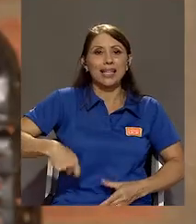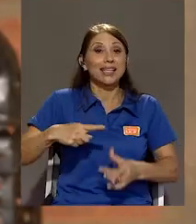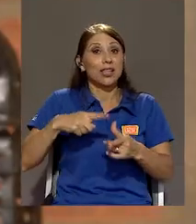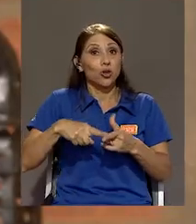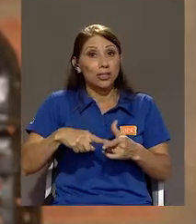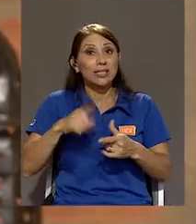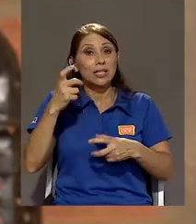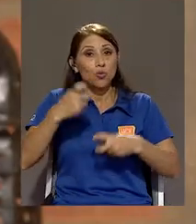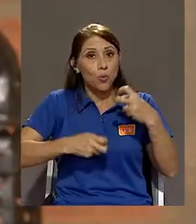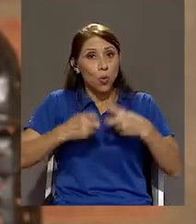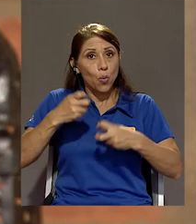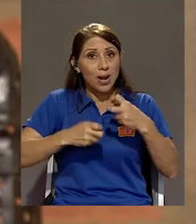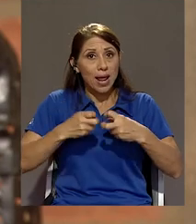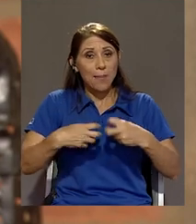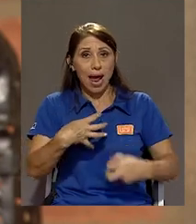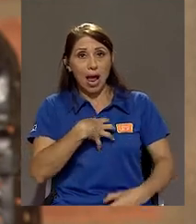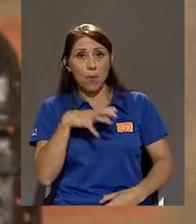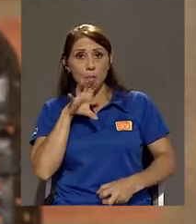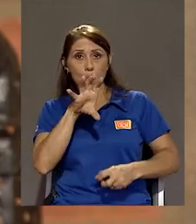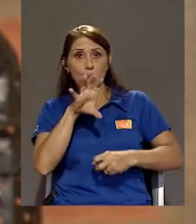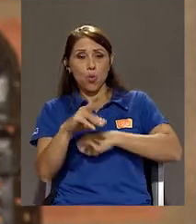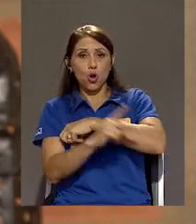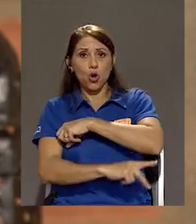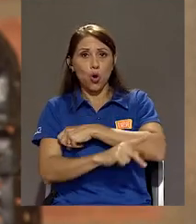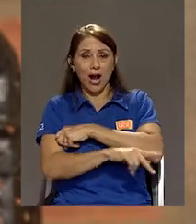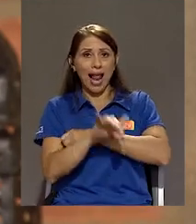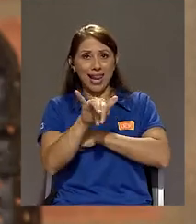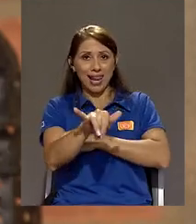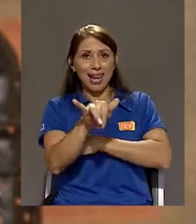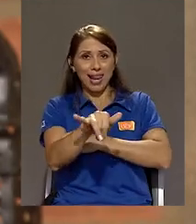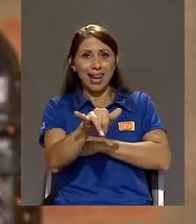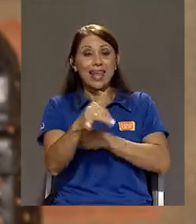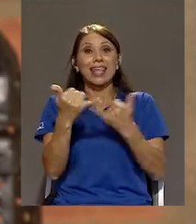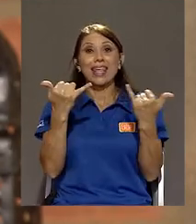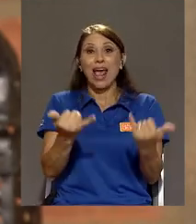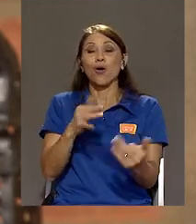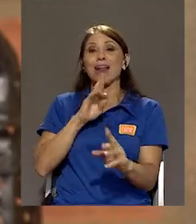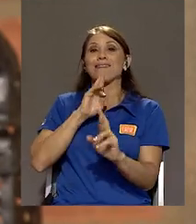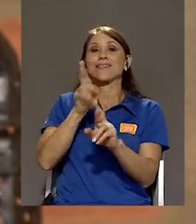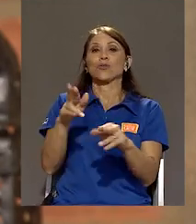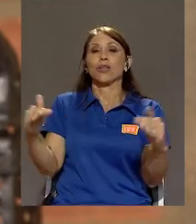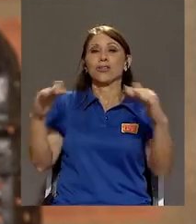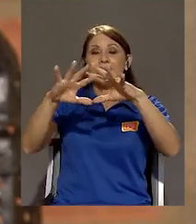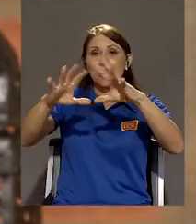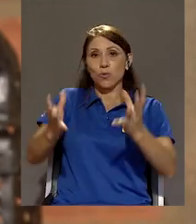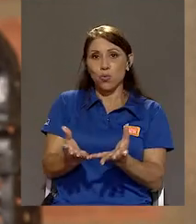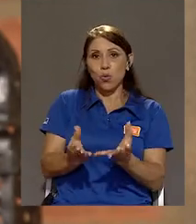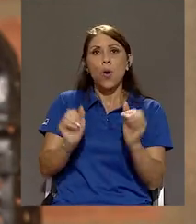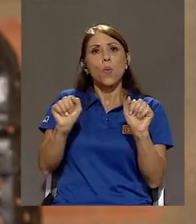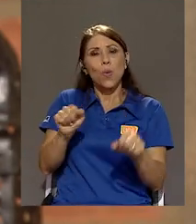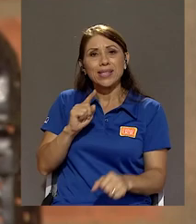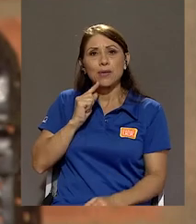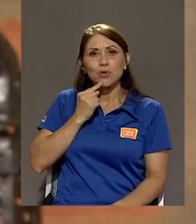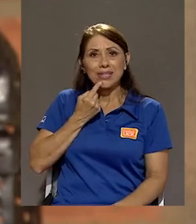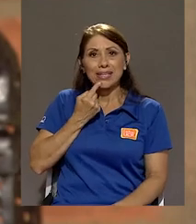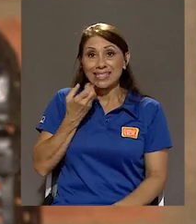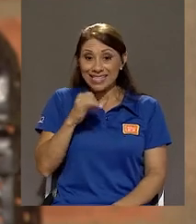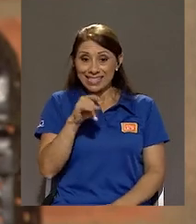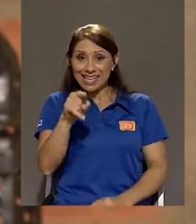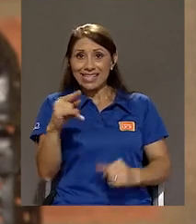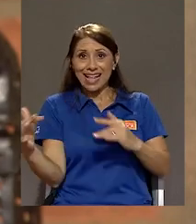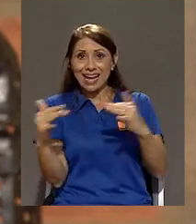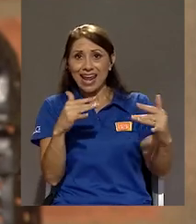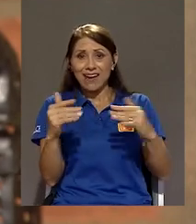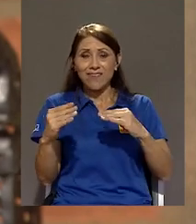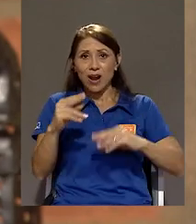es un problema de muy local que está teniendo implicaciones a nivel mundial que pueden ser muy serias, porque si esta